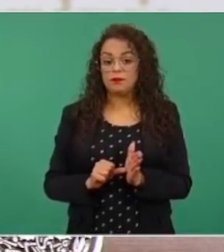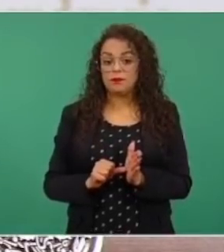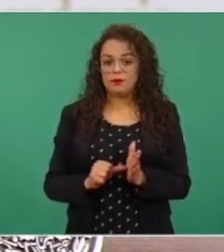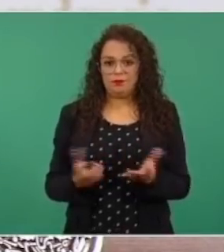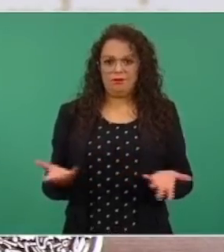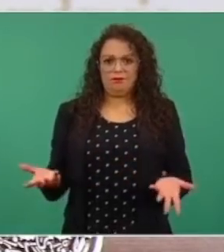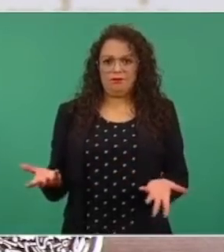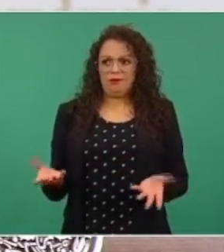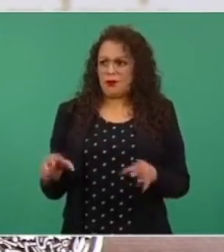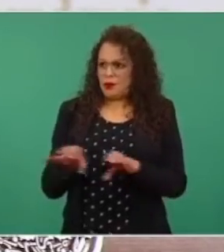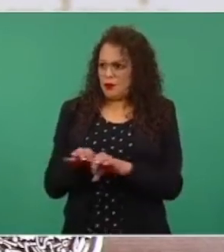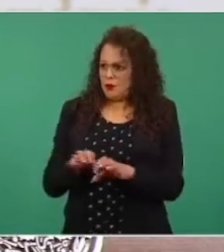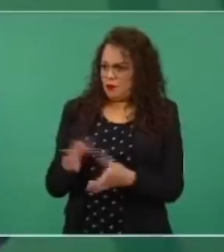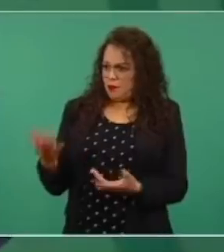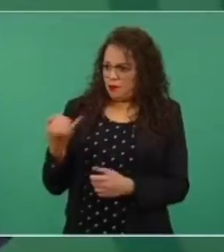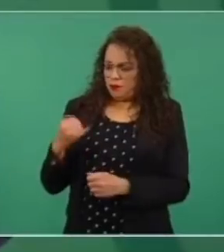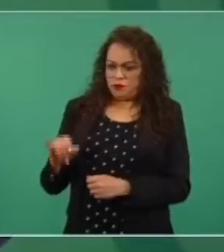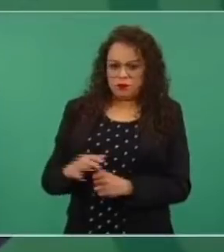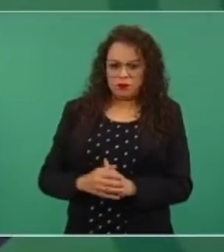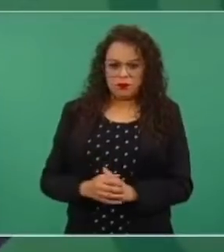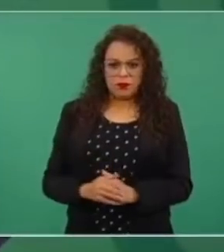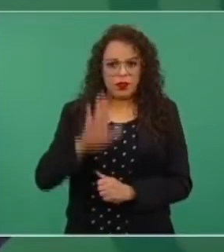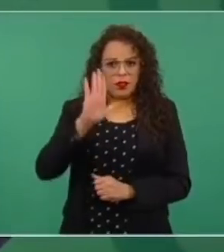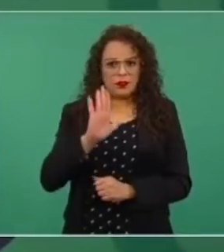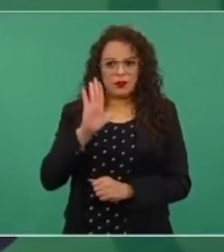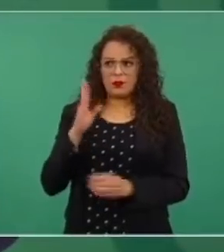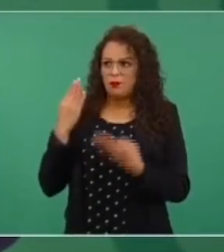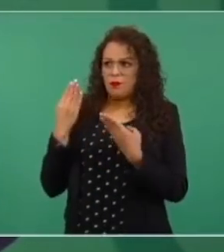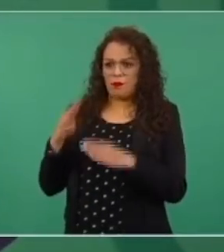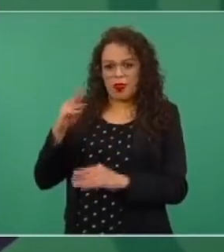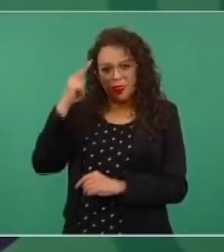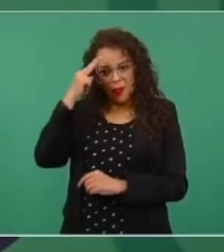¿Cómo es eso? Ya parecen a los del Banco de México,